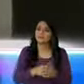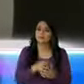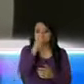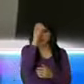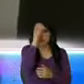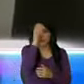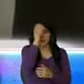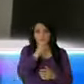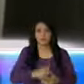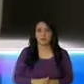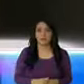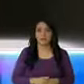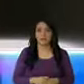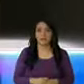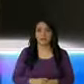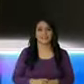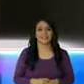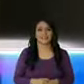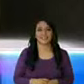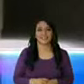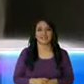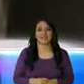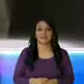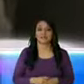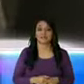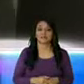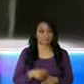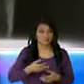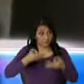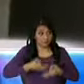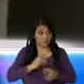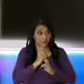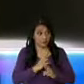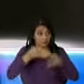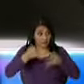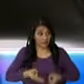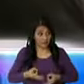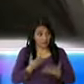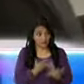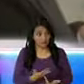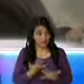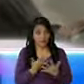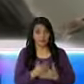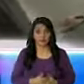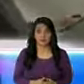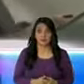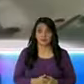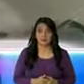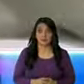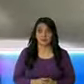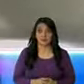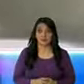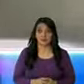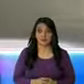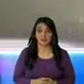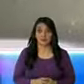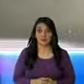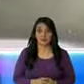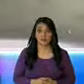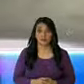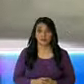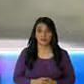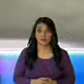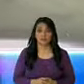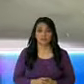domingo. Cuéntenos, a la expectativa de los resultados oficiales del Consejo Nacional Electoral. Lo que pasa es que no podemos ya confiar